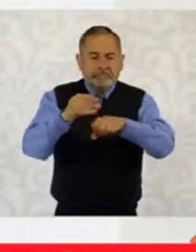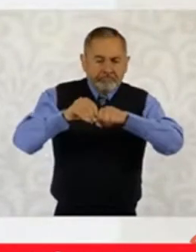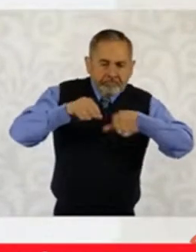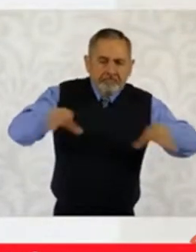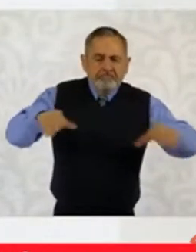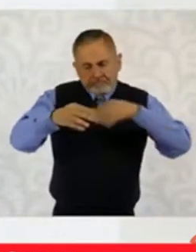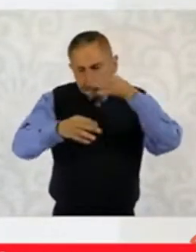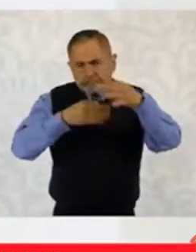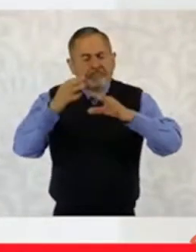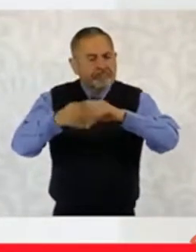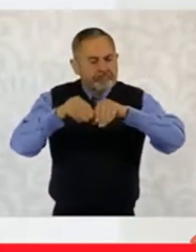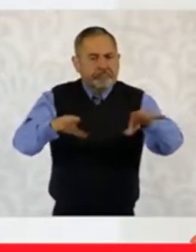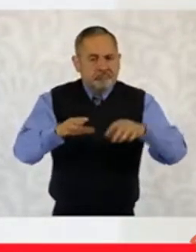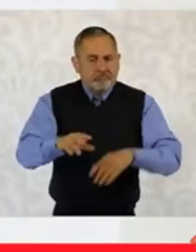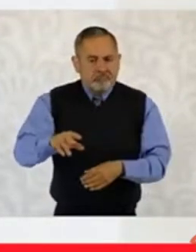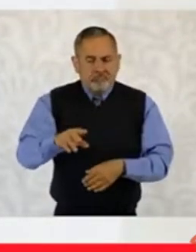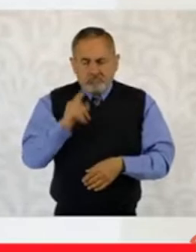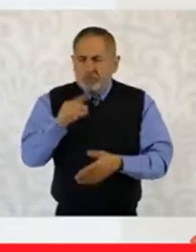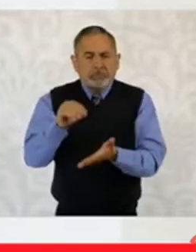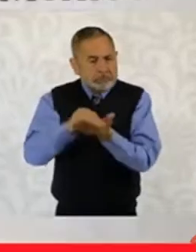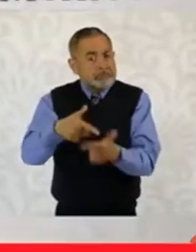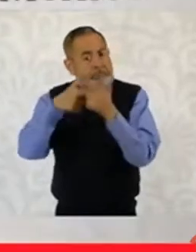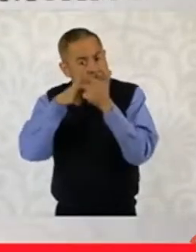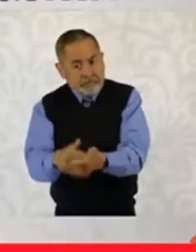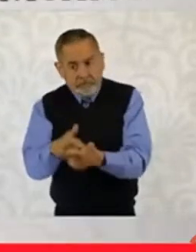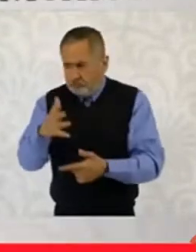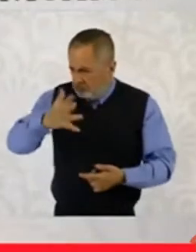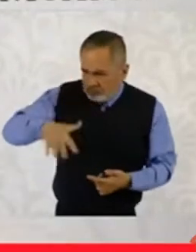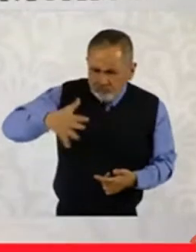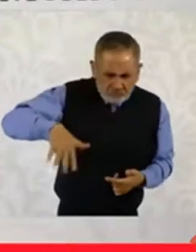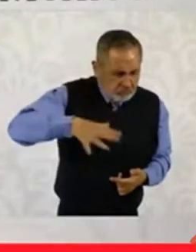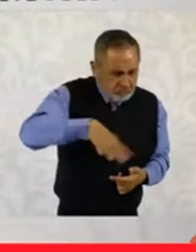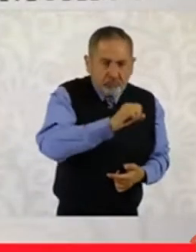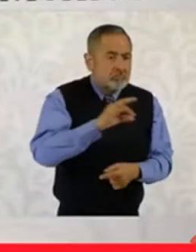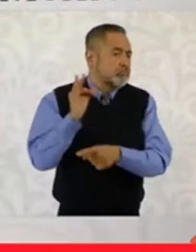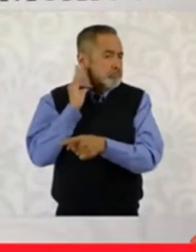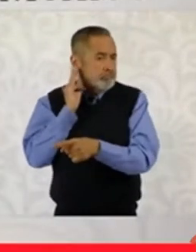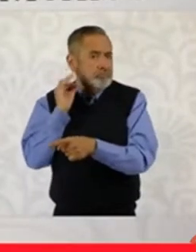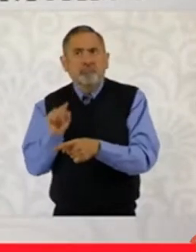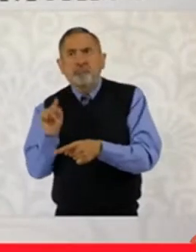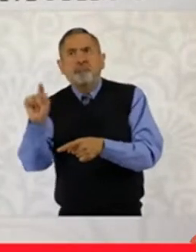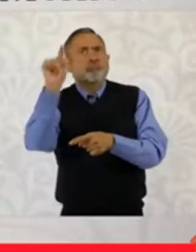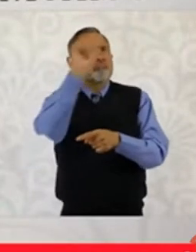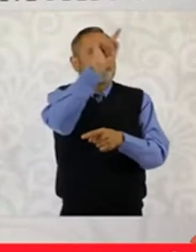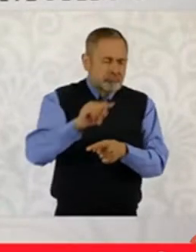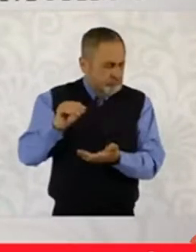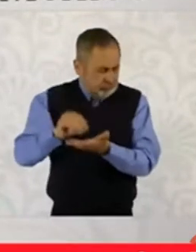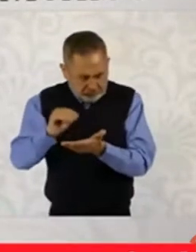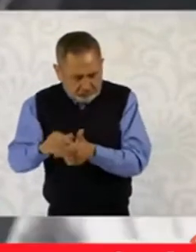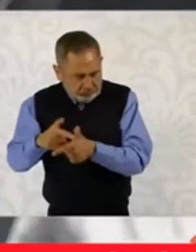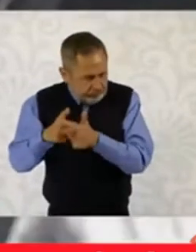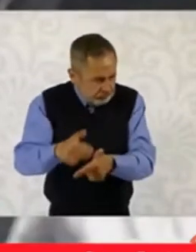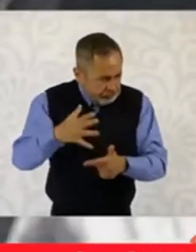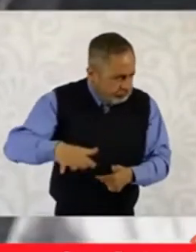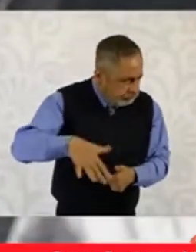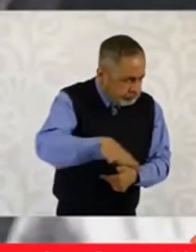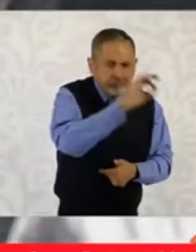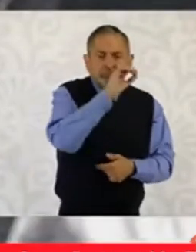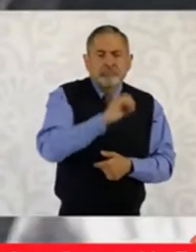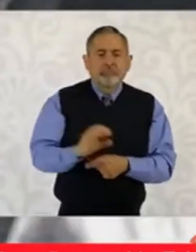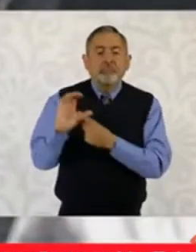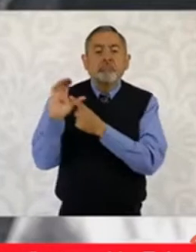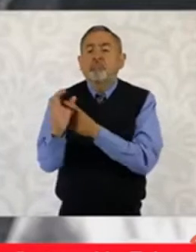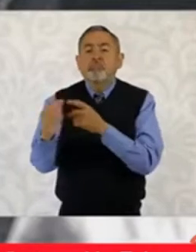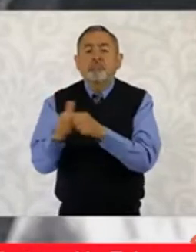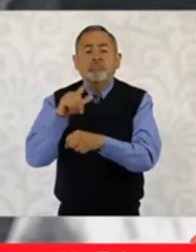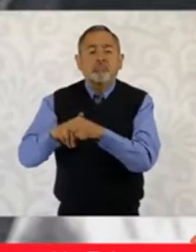información, mantener la búsqueda desde las fiscalías y desde las comisiones de búsqueda y fortalecer